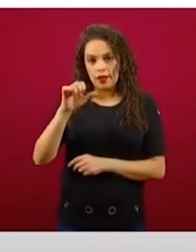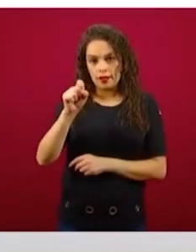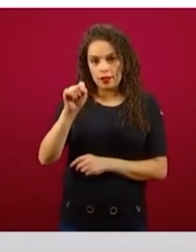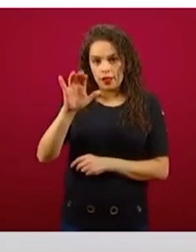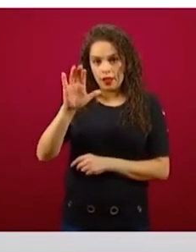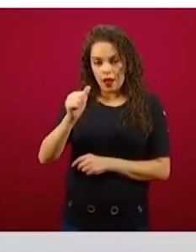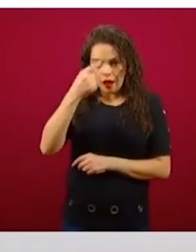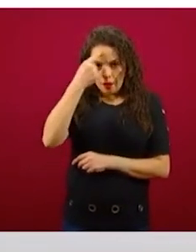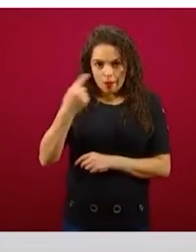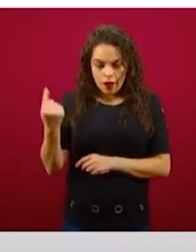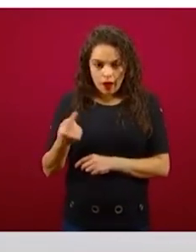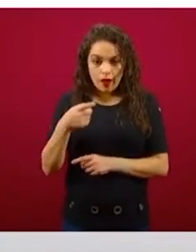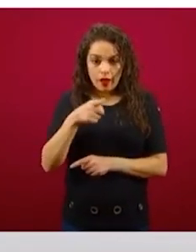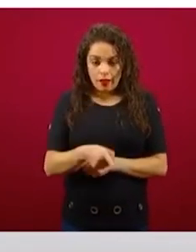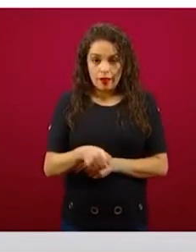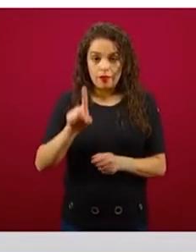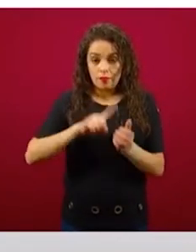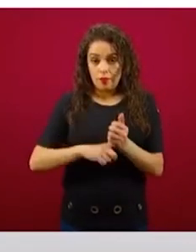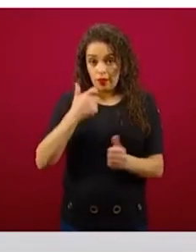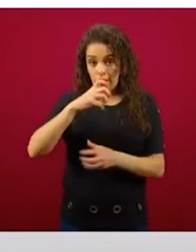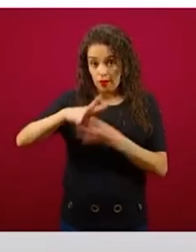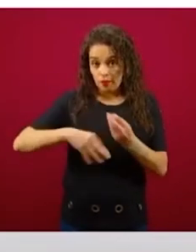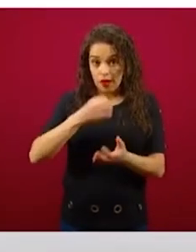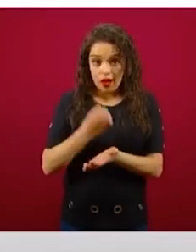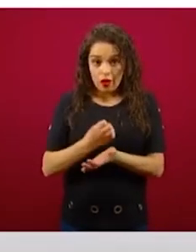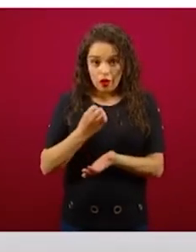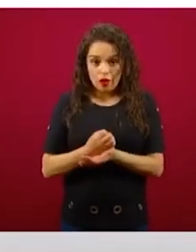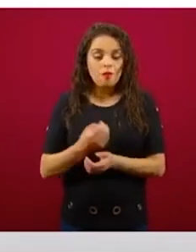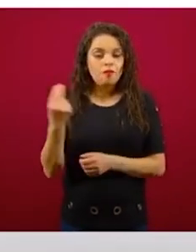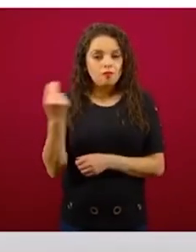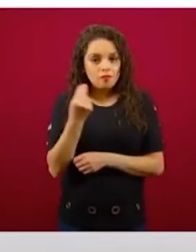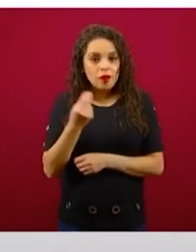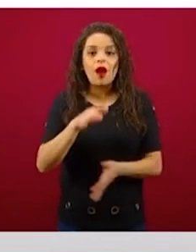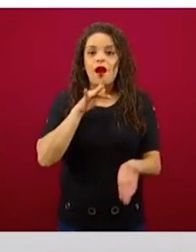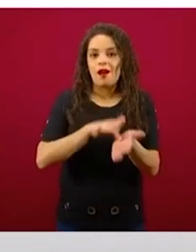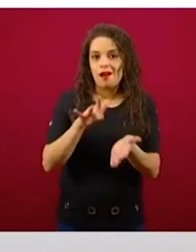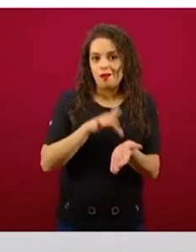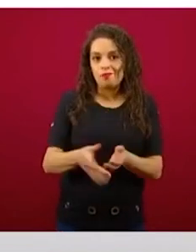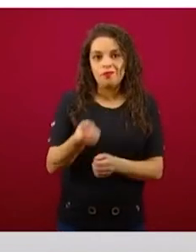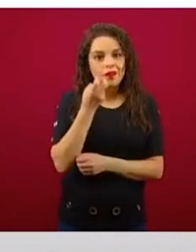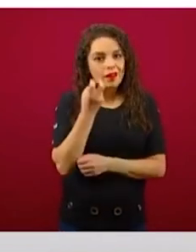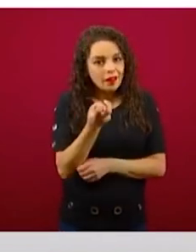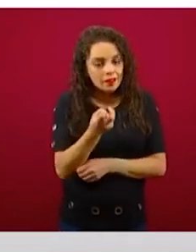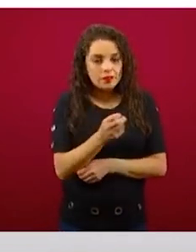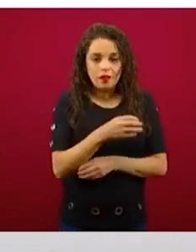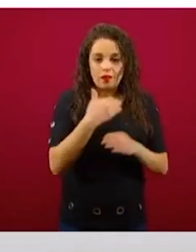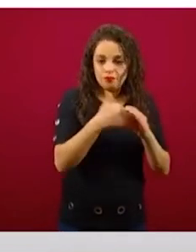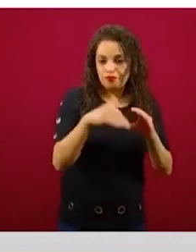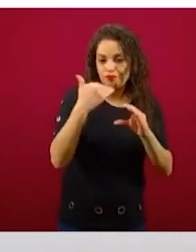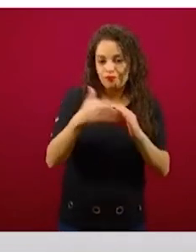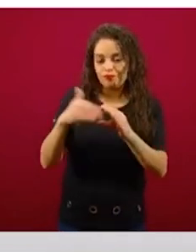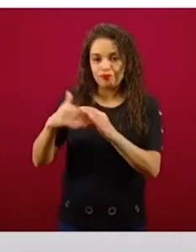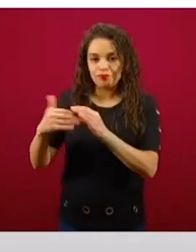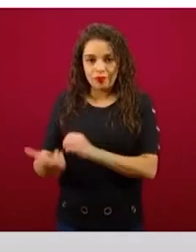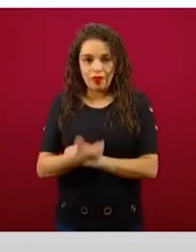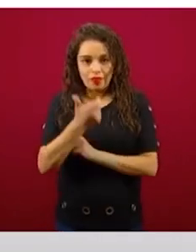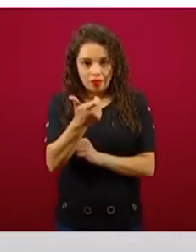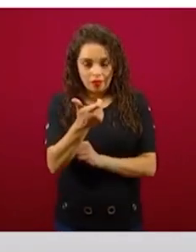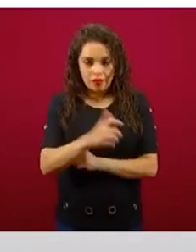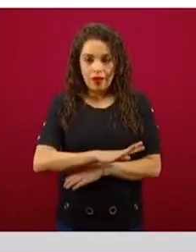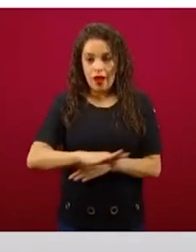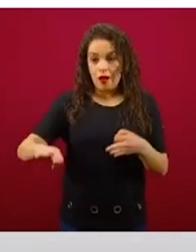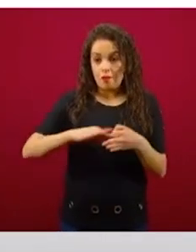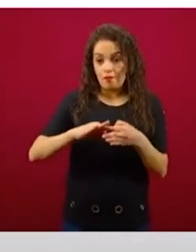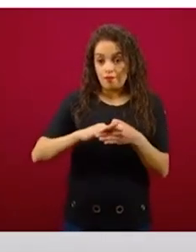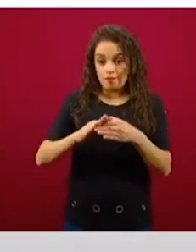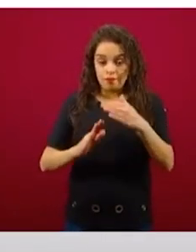economía cuanto antes para proveer de este apoyo. Entonces, estamos muy cerca de las cifras de